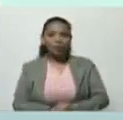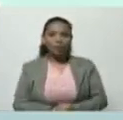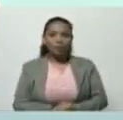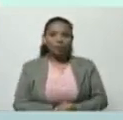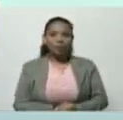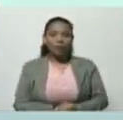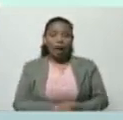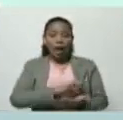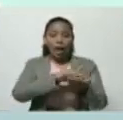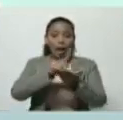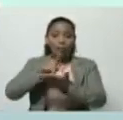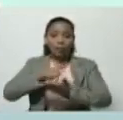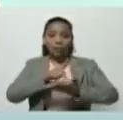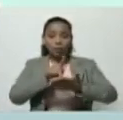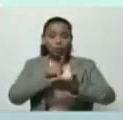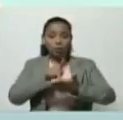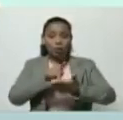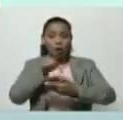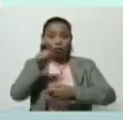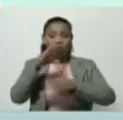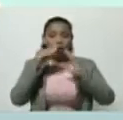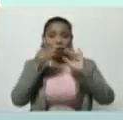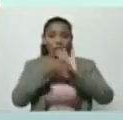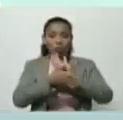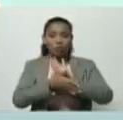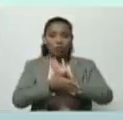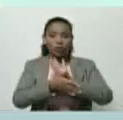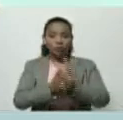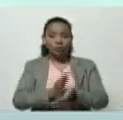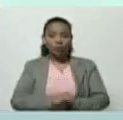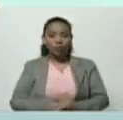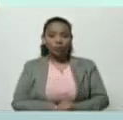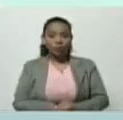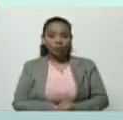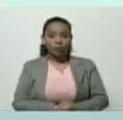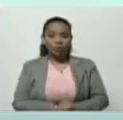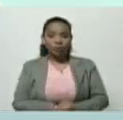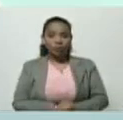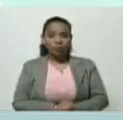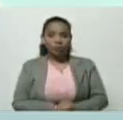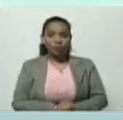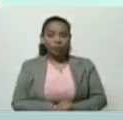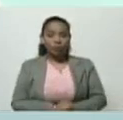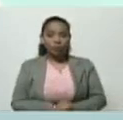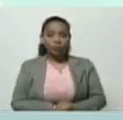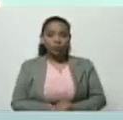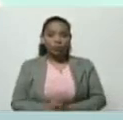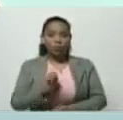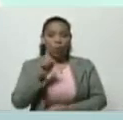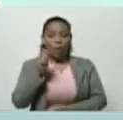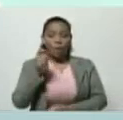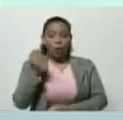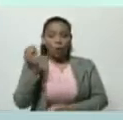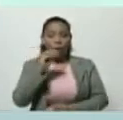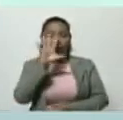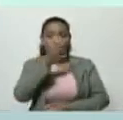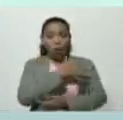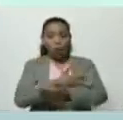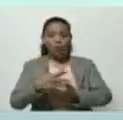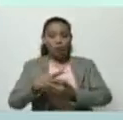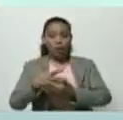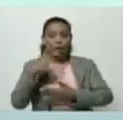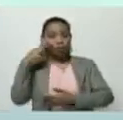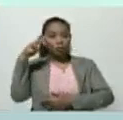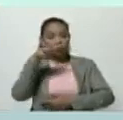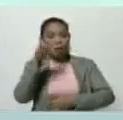La participación que tú hablas de un poco más de 5 millones, tiene que ver con el